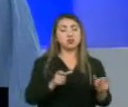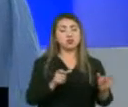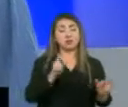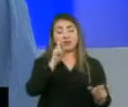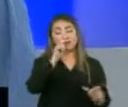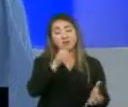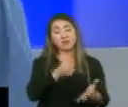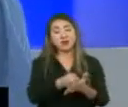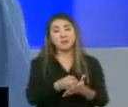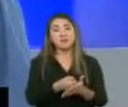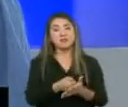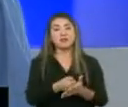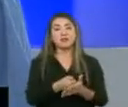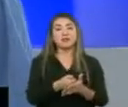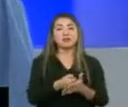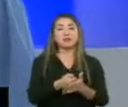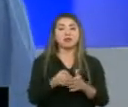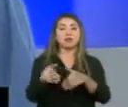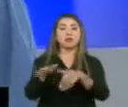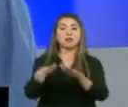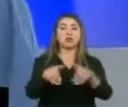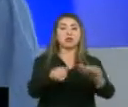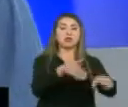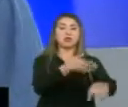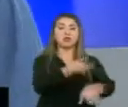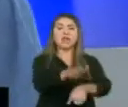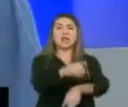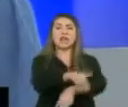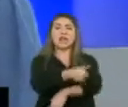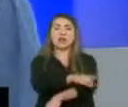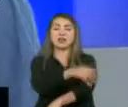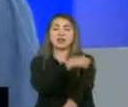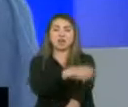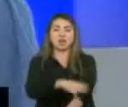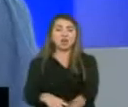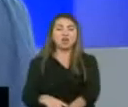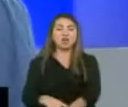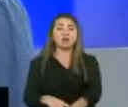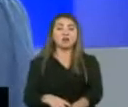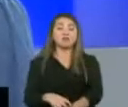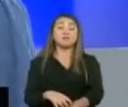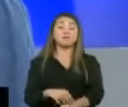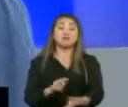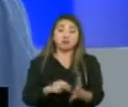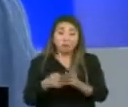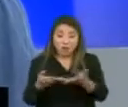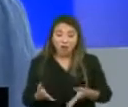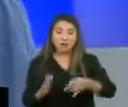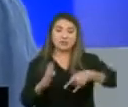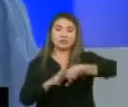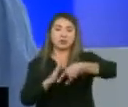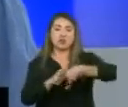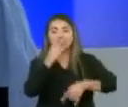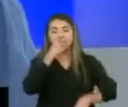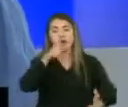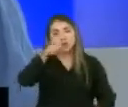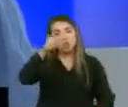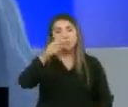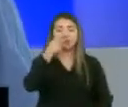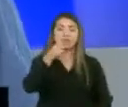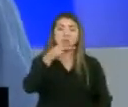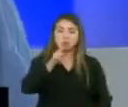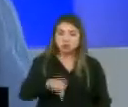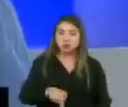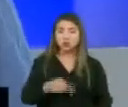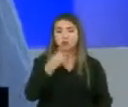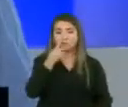finalmente esta desprotección de las regiones por parte de Santiago termina escalando en conflictos como el que estamos viendo. Lo hemos visto en el norte del país, lo hemos visto en el sur del país